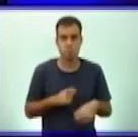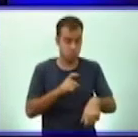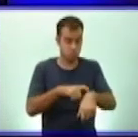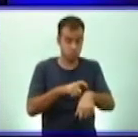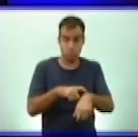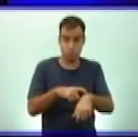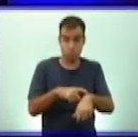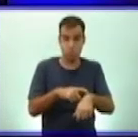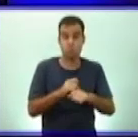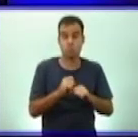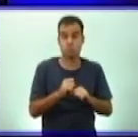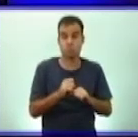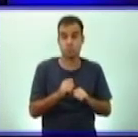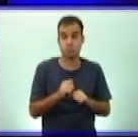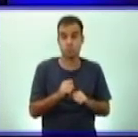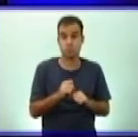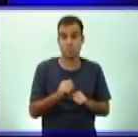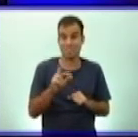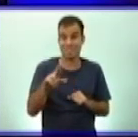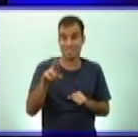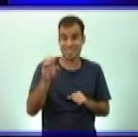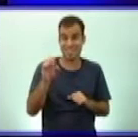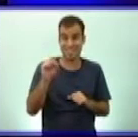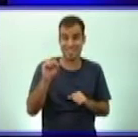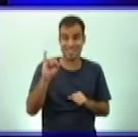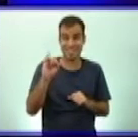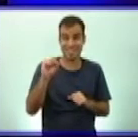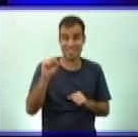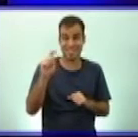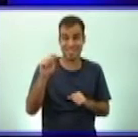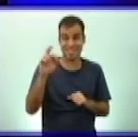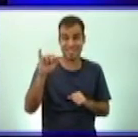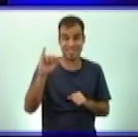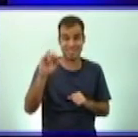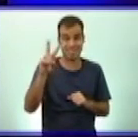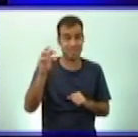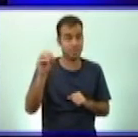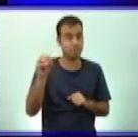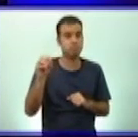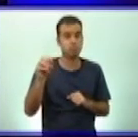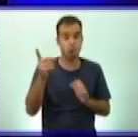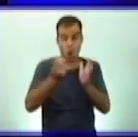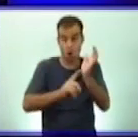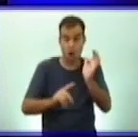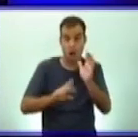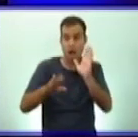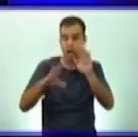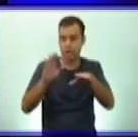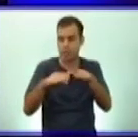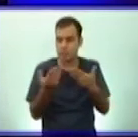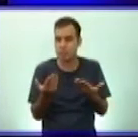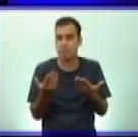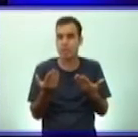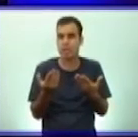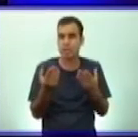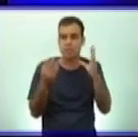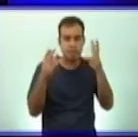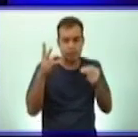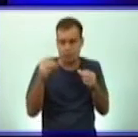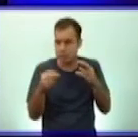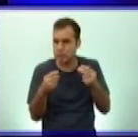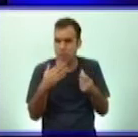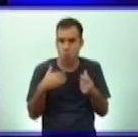cuales en el circuito resistivo dijimos que la corriente quedaba modulada, quedaba determinada por el valor de la resistencia de